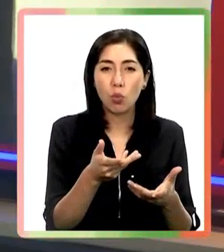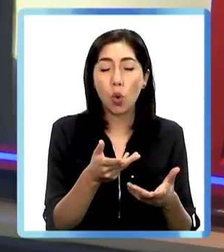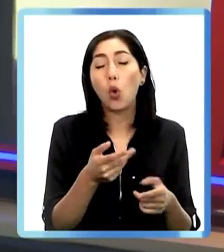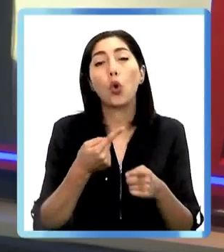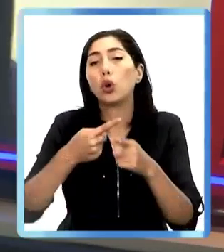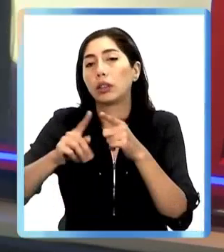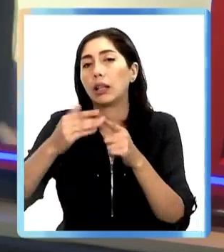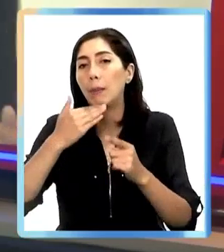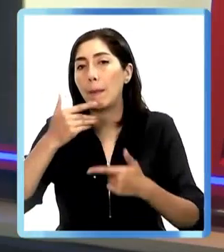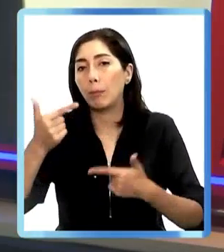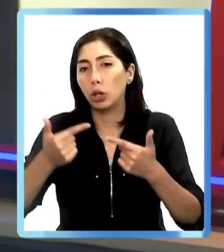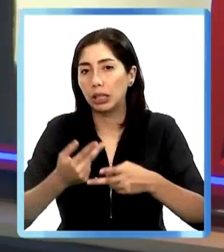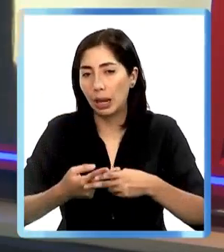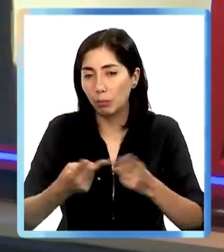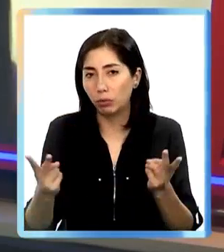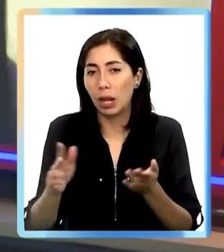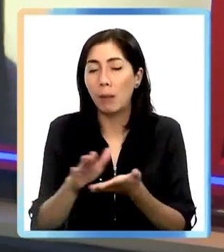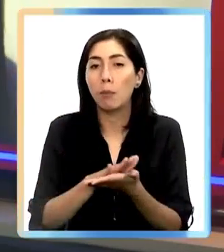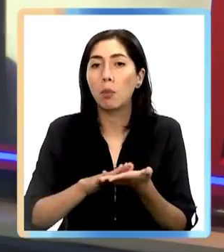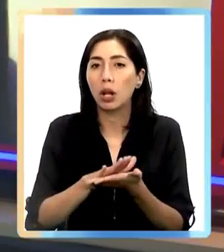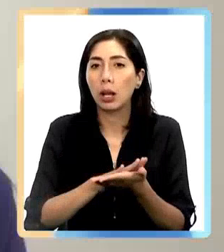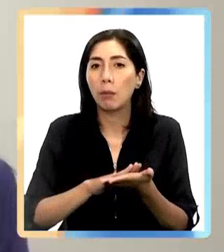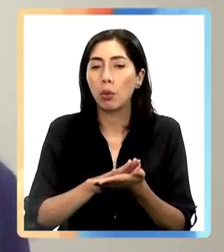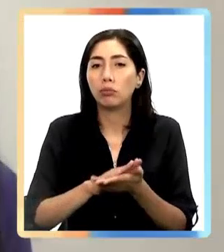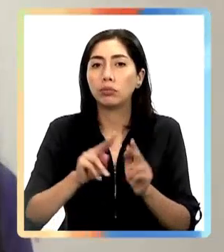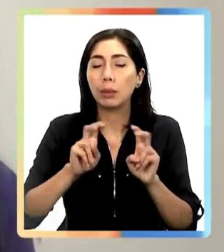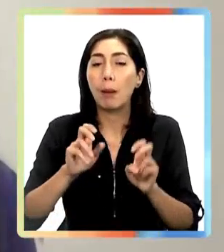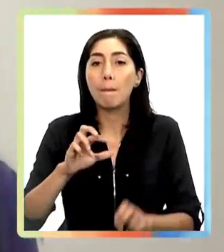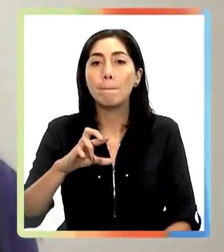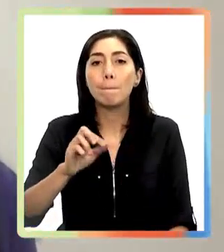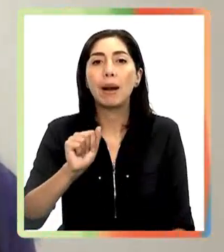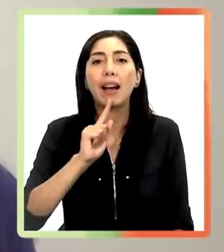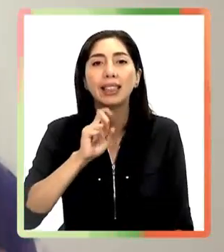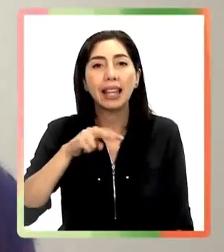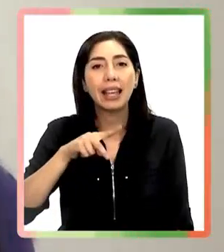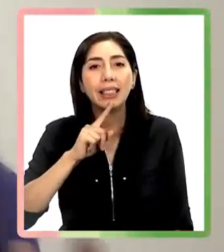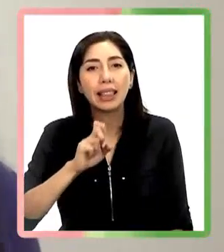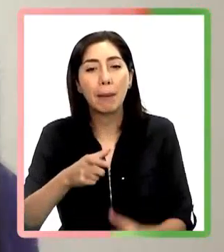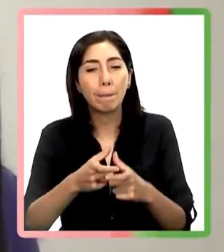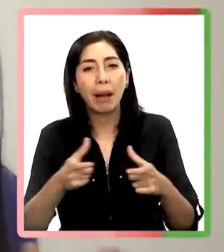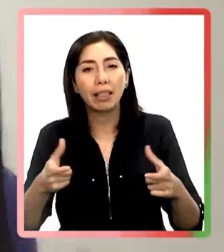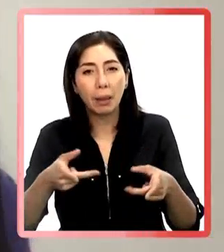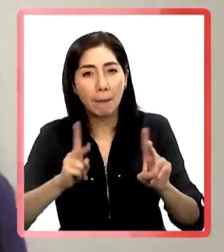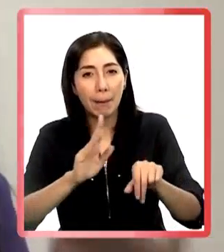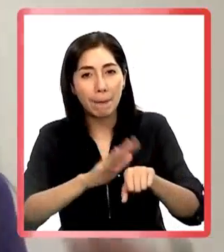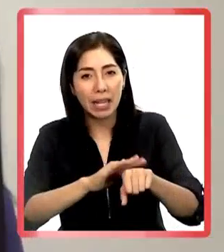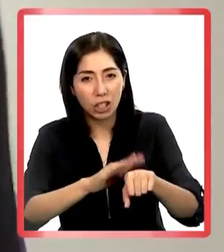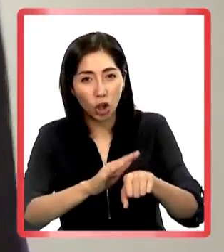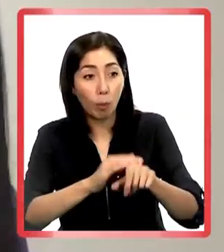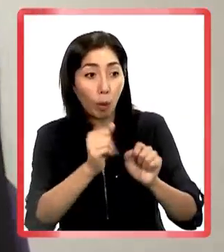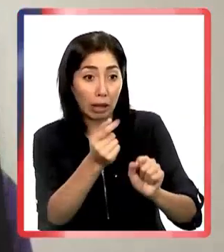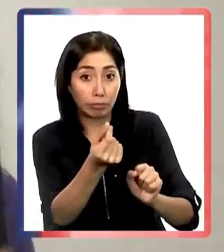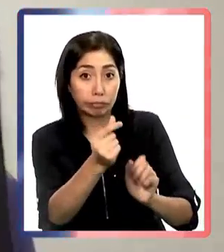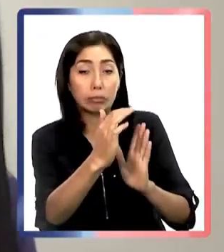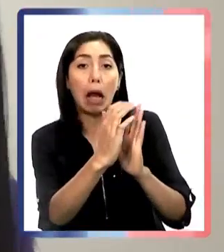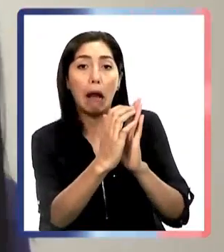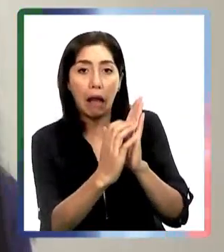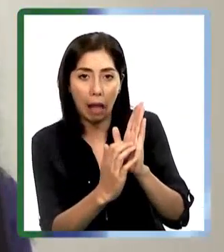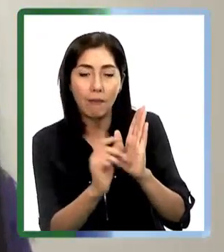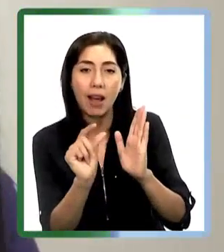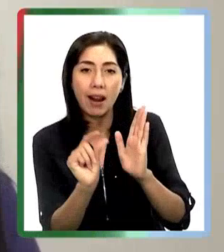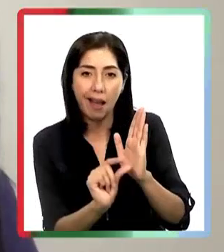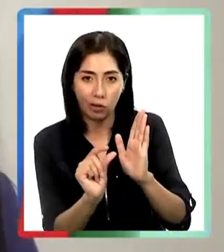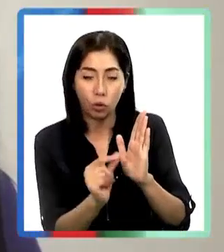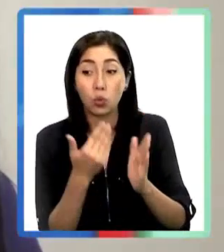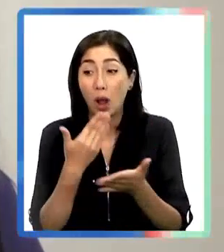política pública, como por ejemplo en materia de lo que es la patente, ¿no? Permitir liberar ciertas patentes para bajar costos cuando estemos hablando de